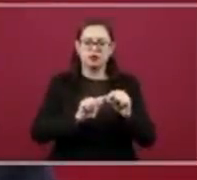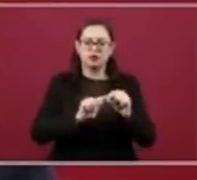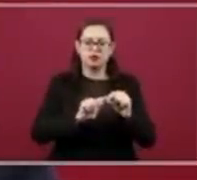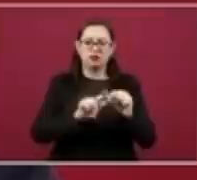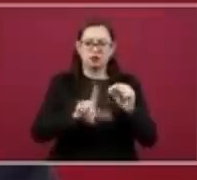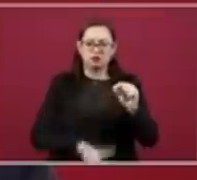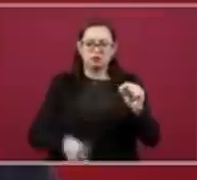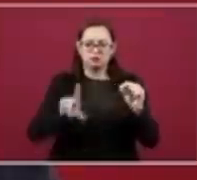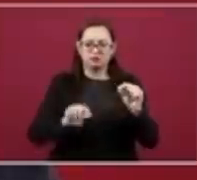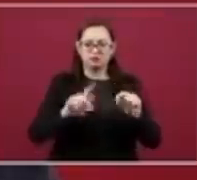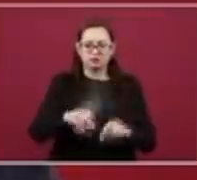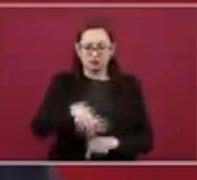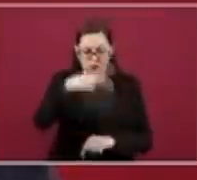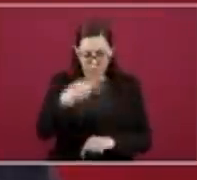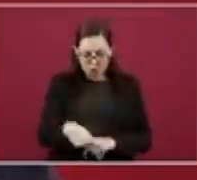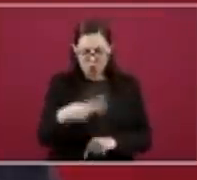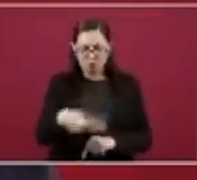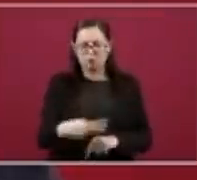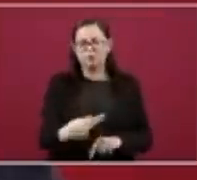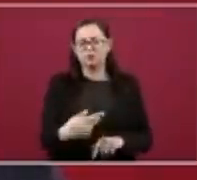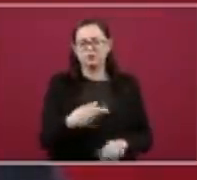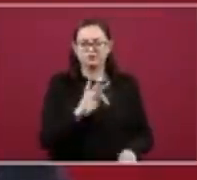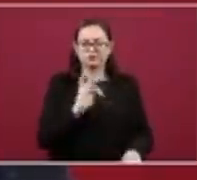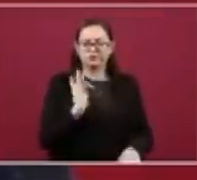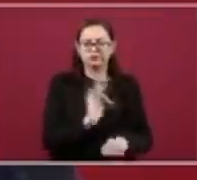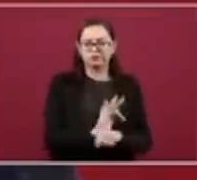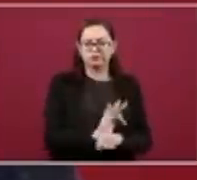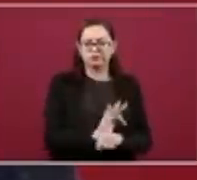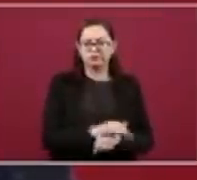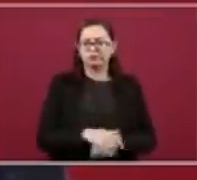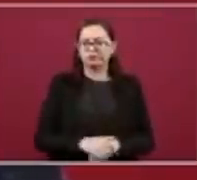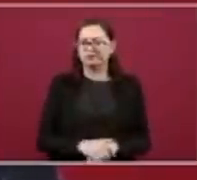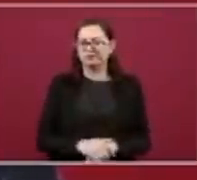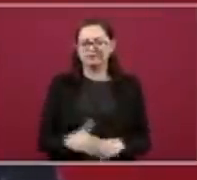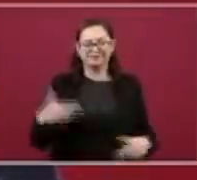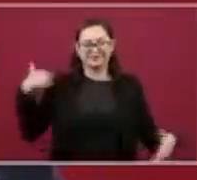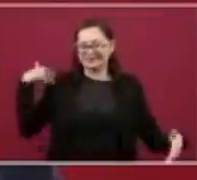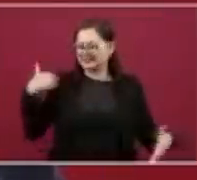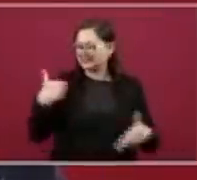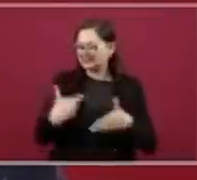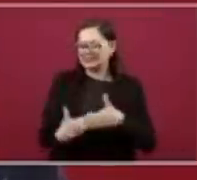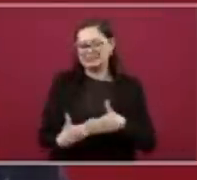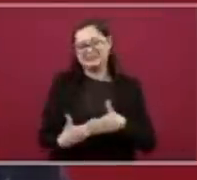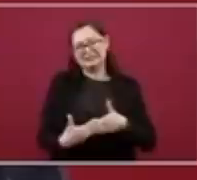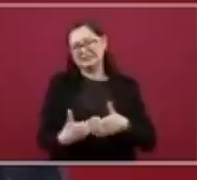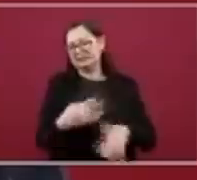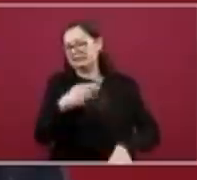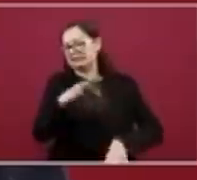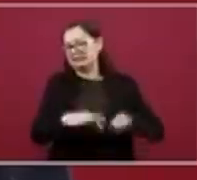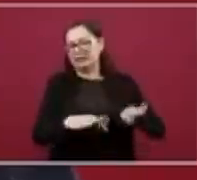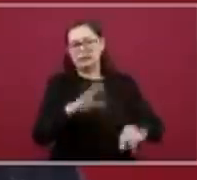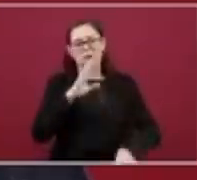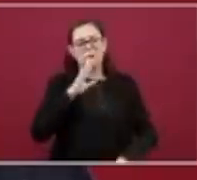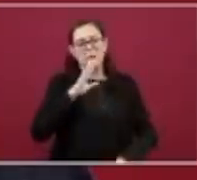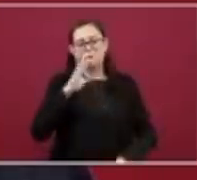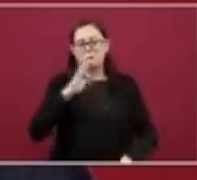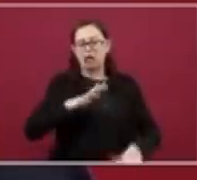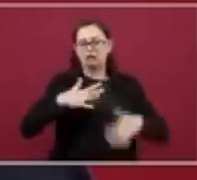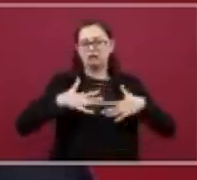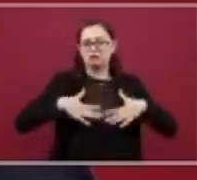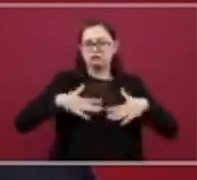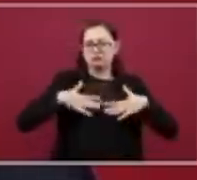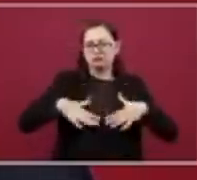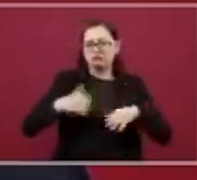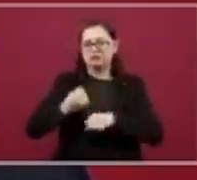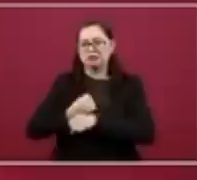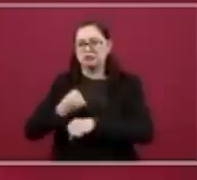a la industria nacional. Se le trató muy mal a la industria del textil y a la industria del